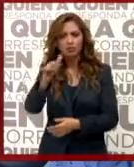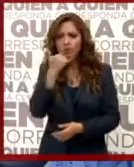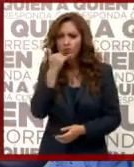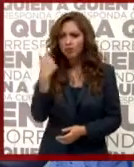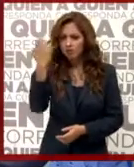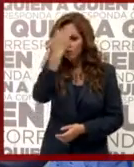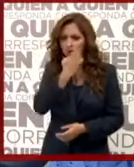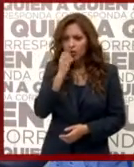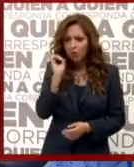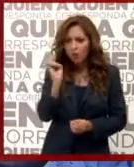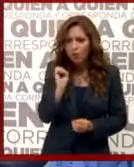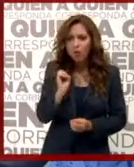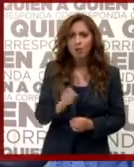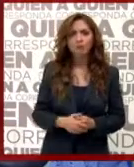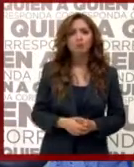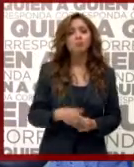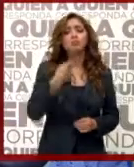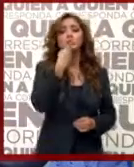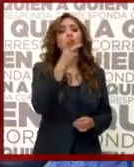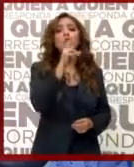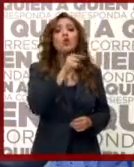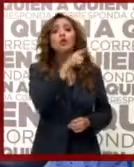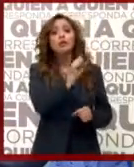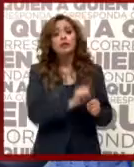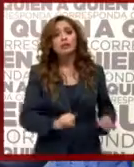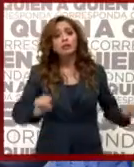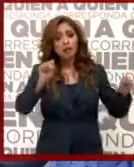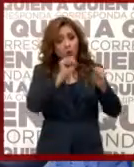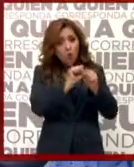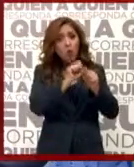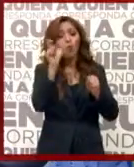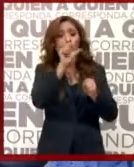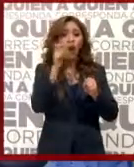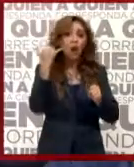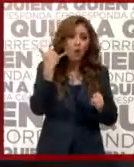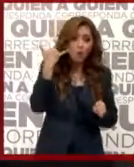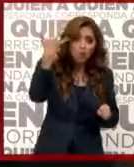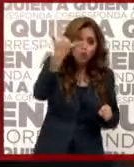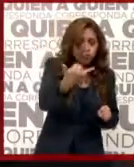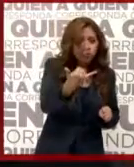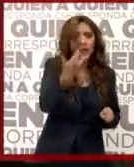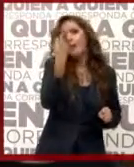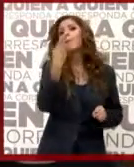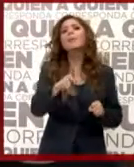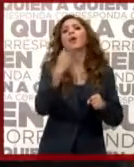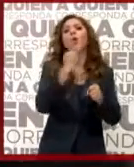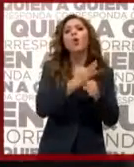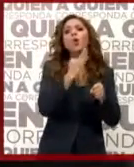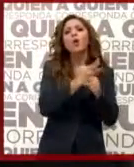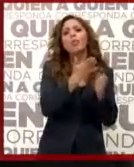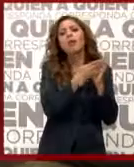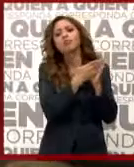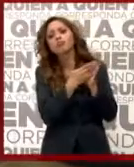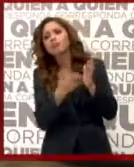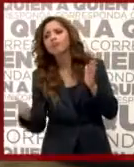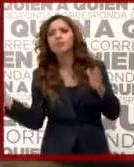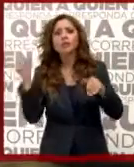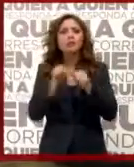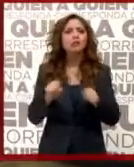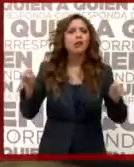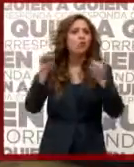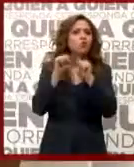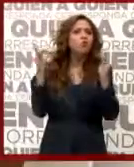dice, hasta que la aseguradora le hable por teléfono a usted. Hasta la fecha, la aseguradora no lo